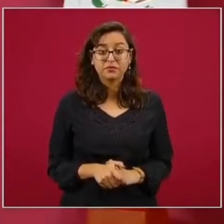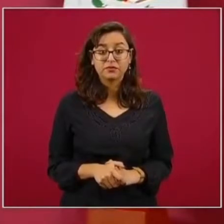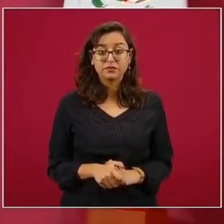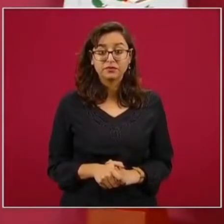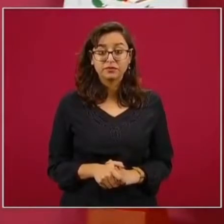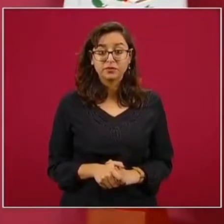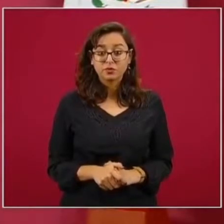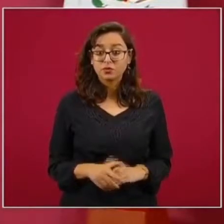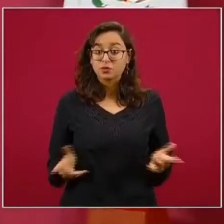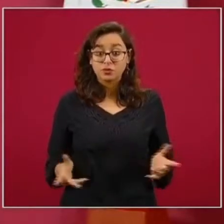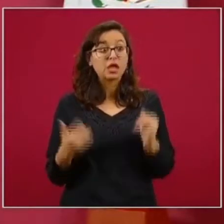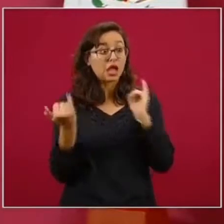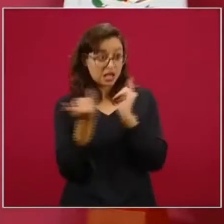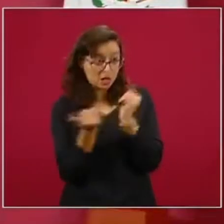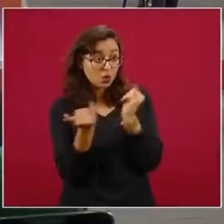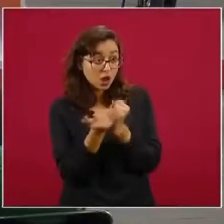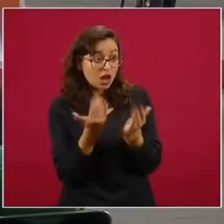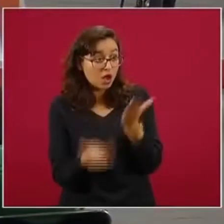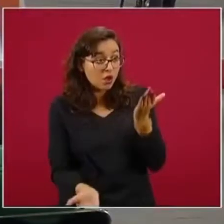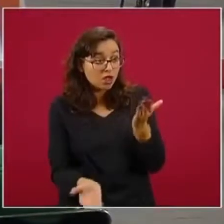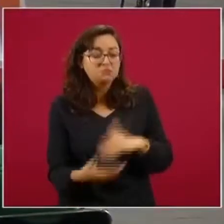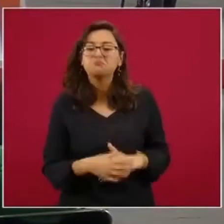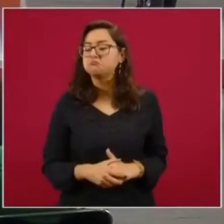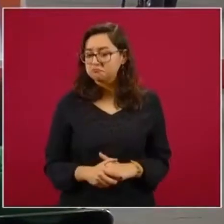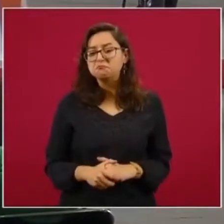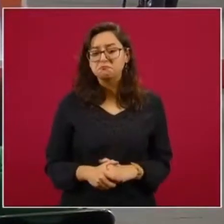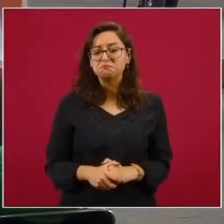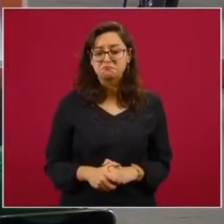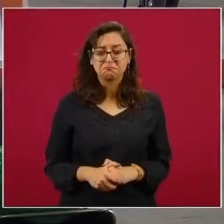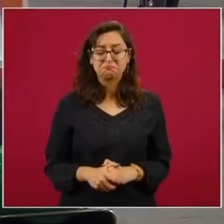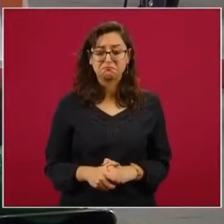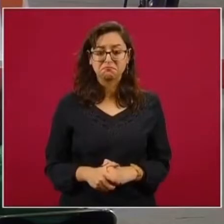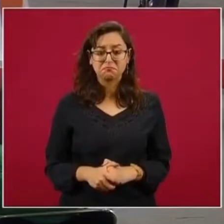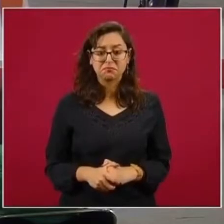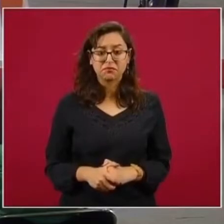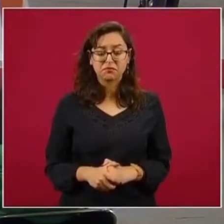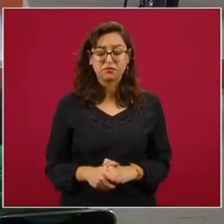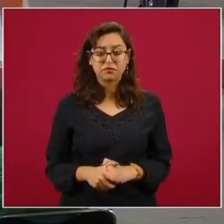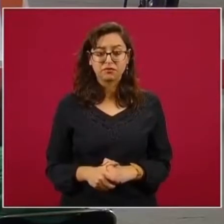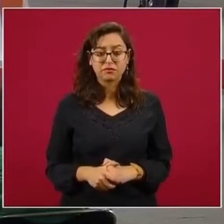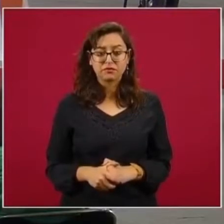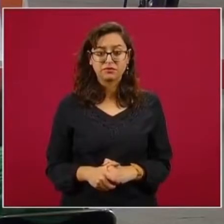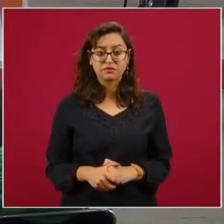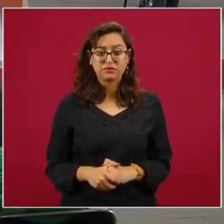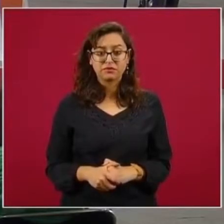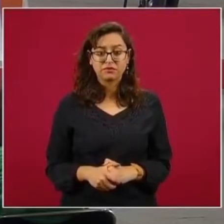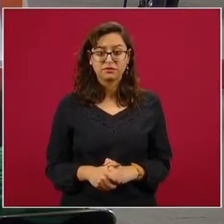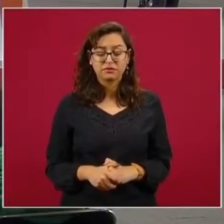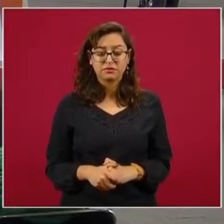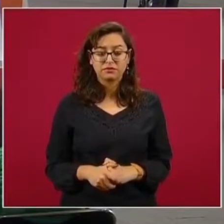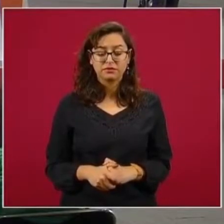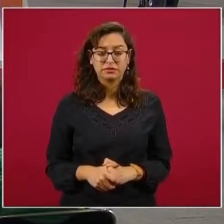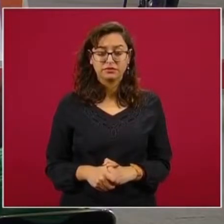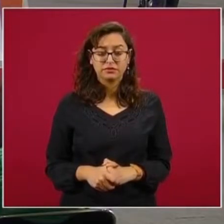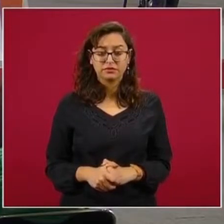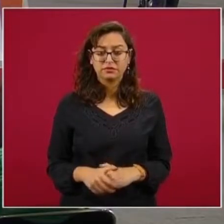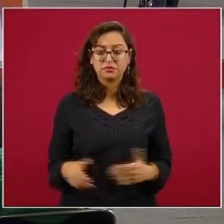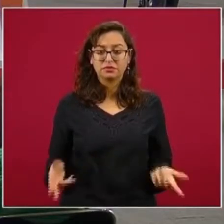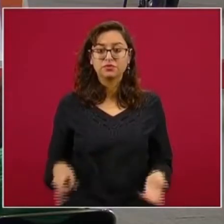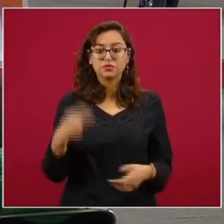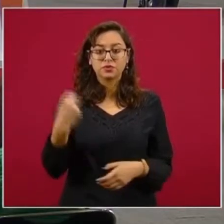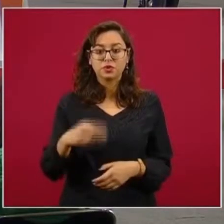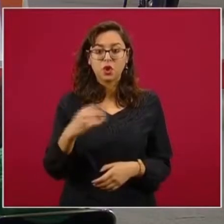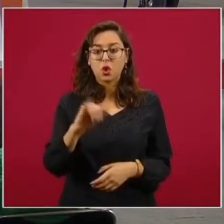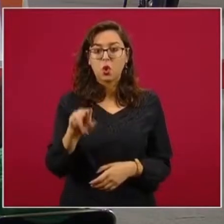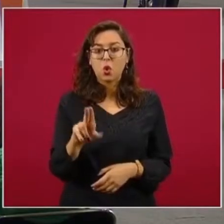¿Se esperaría que así ocurriera en este caso? Sí. El funcionario se llama Juan Díaz Mazadiego y le digo, no es un puesto